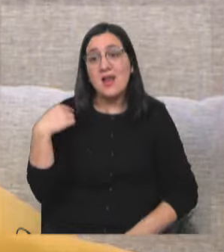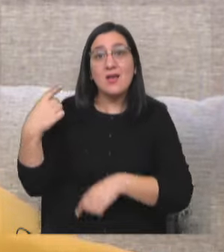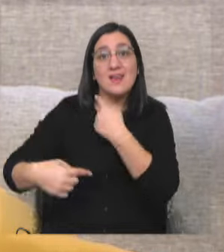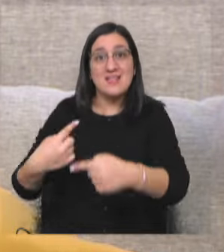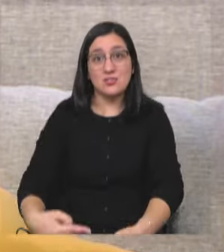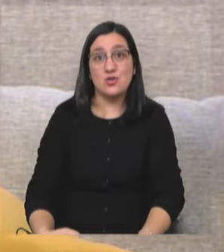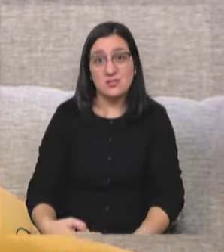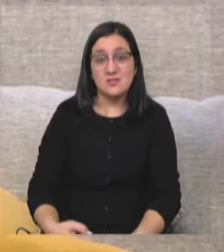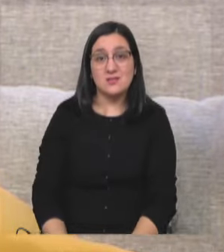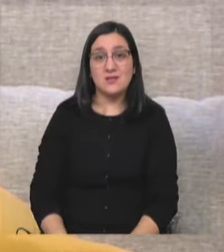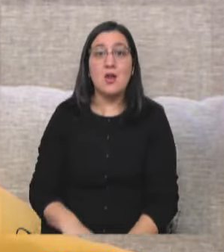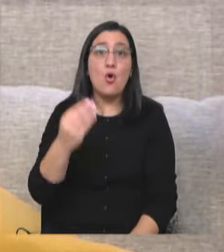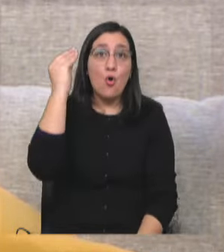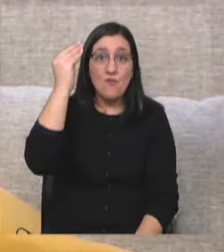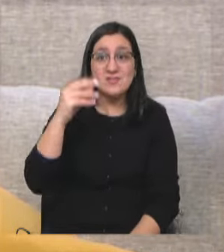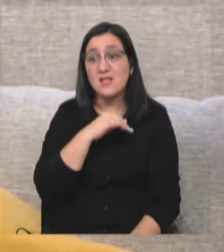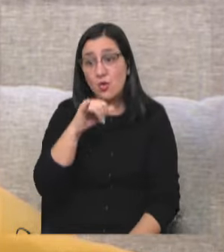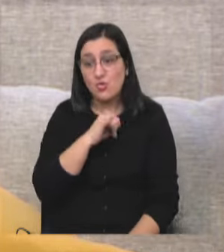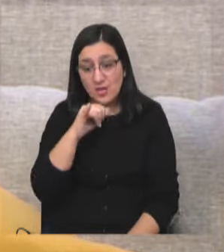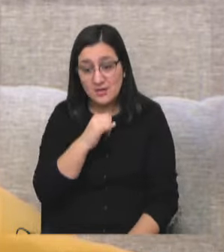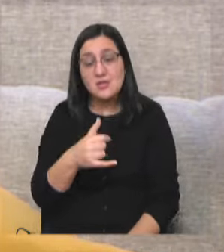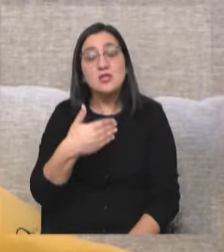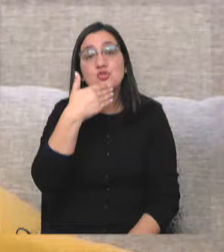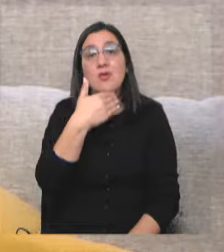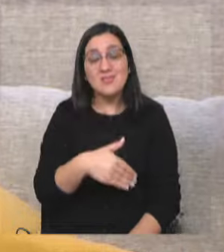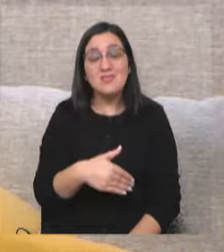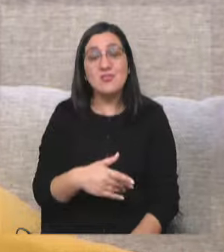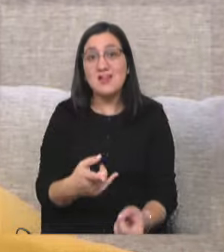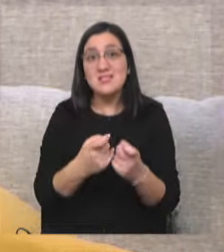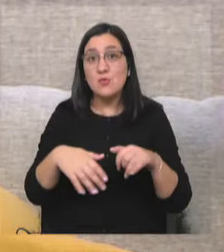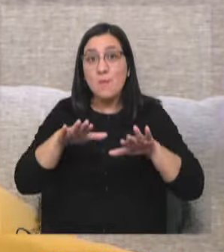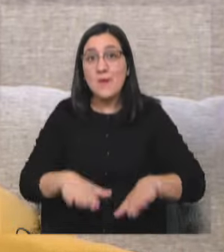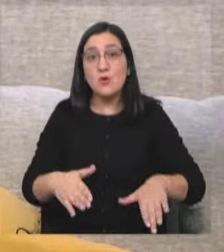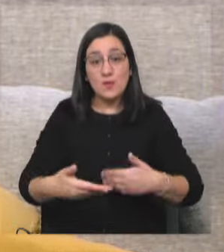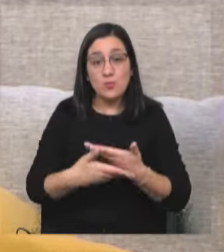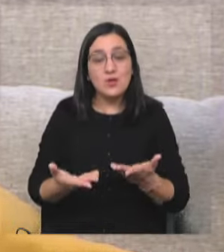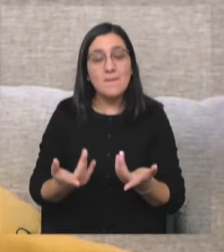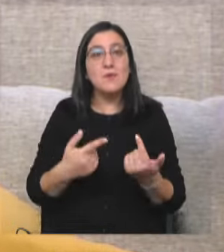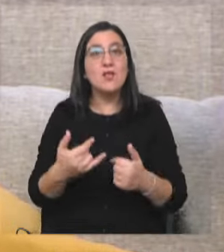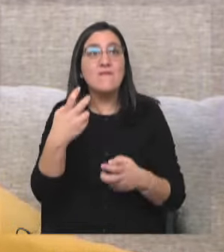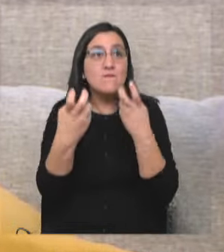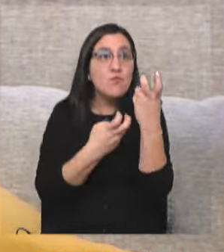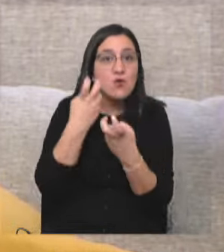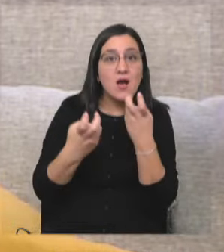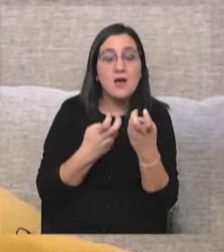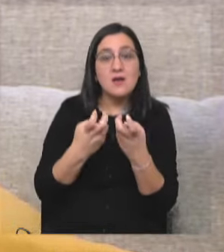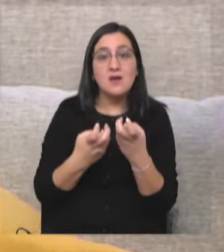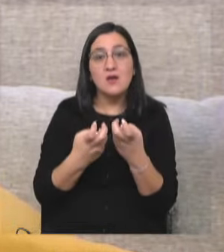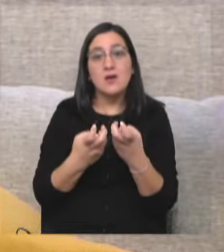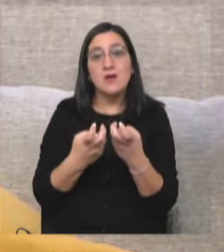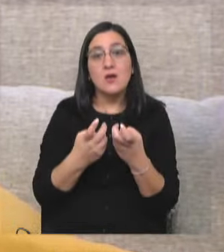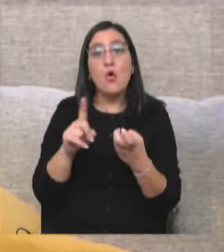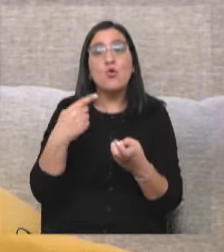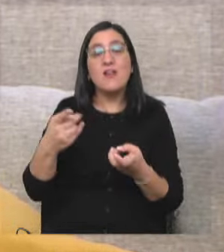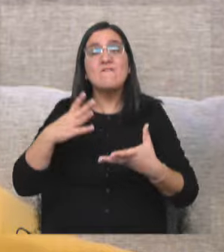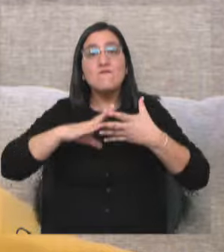generaciones. Entiendo la necesidad de un paro para visibilizar, pero quizás haya que encontrar, quizá también mantener pero encontrar